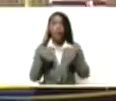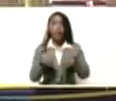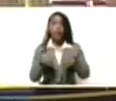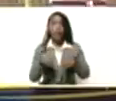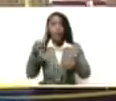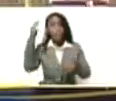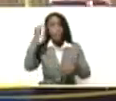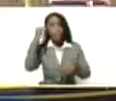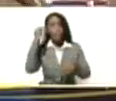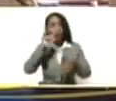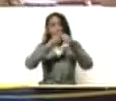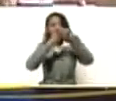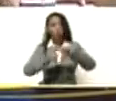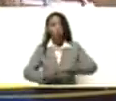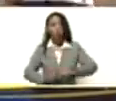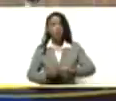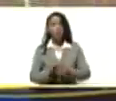memoria y cuenta